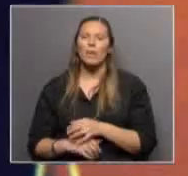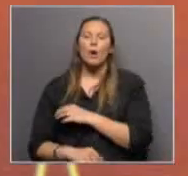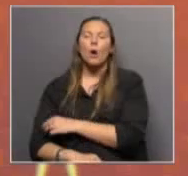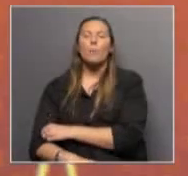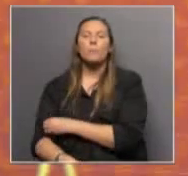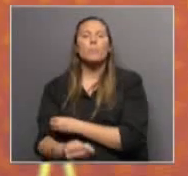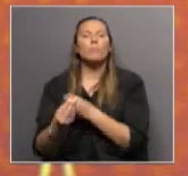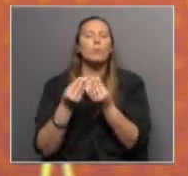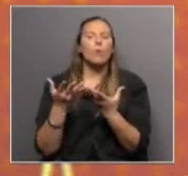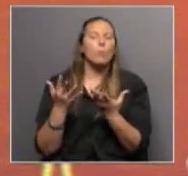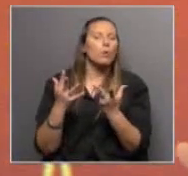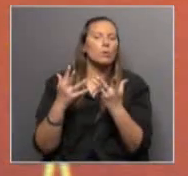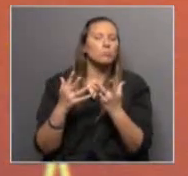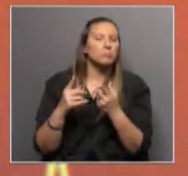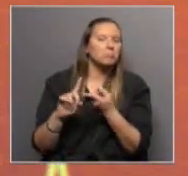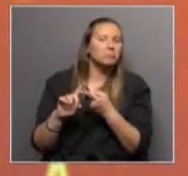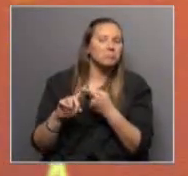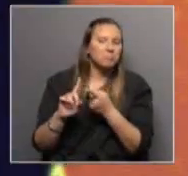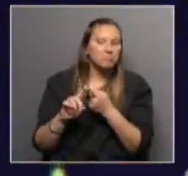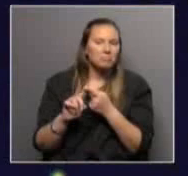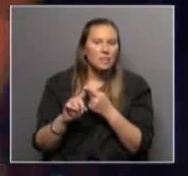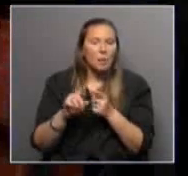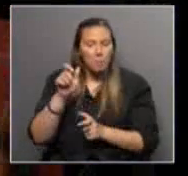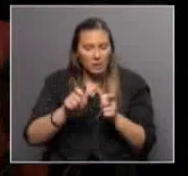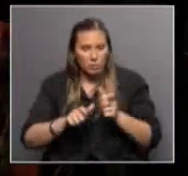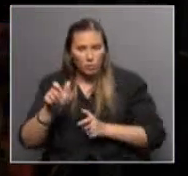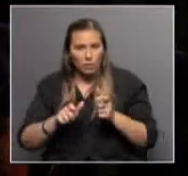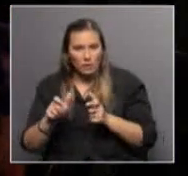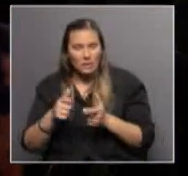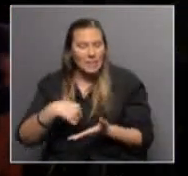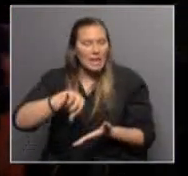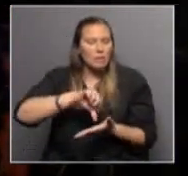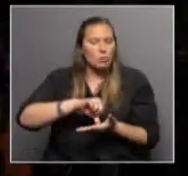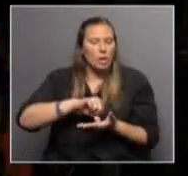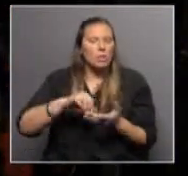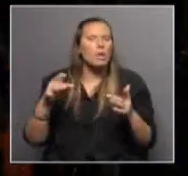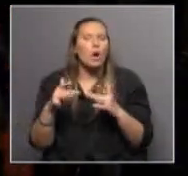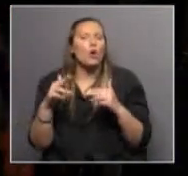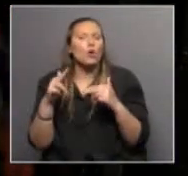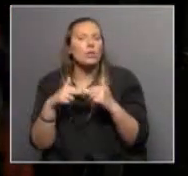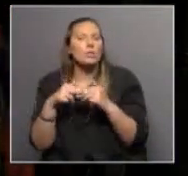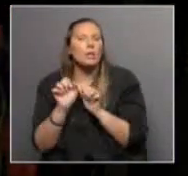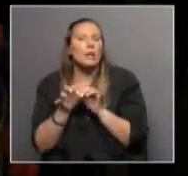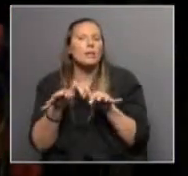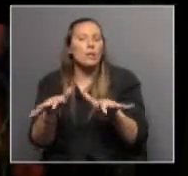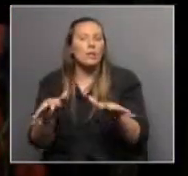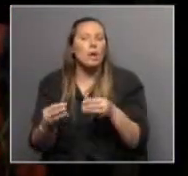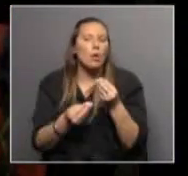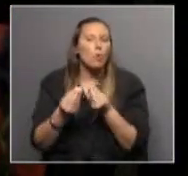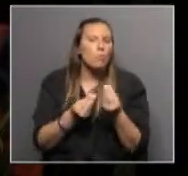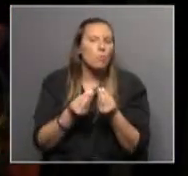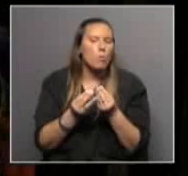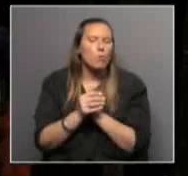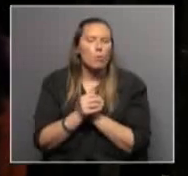como es el vínculo del montevideano con las redes sociales y de la ciudad también con las redes sociales si